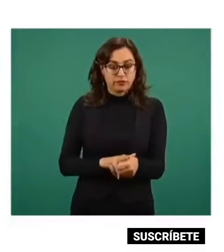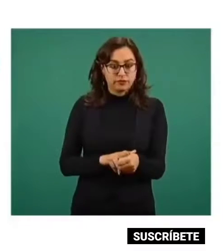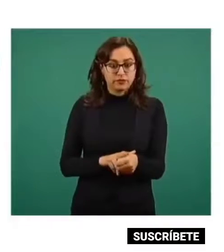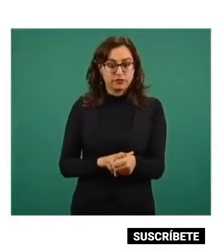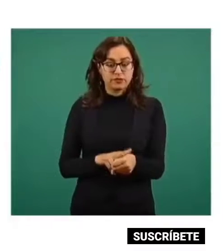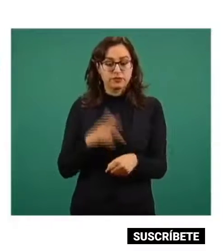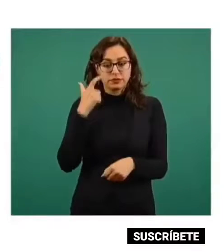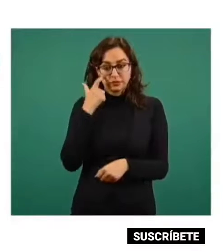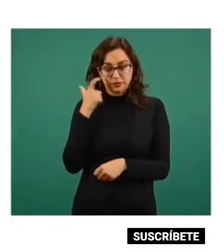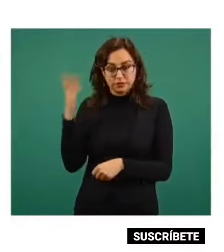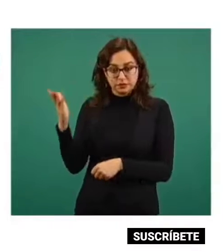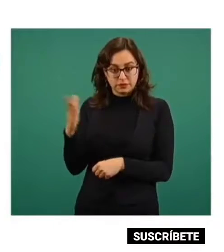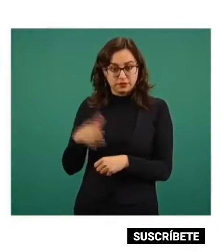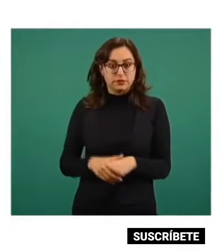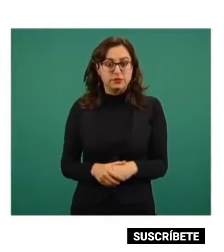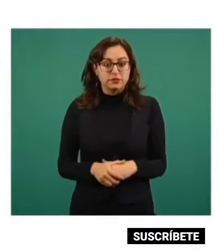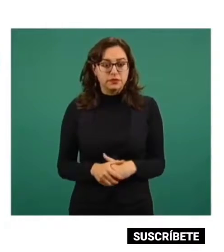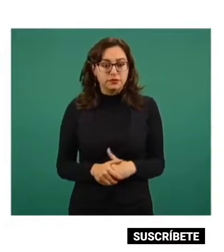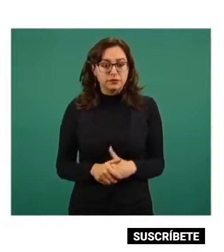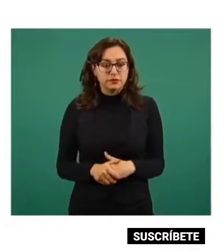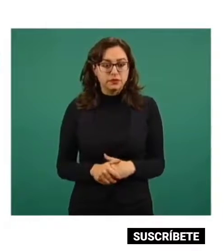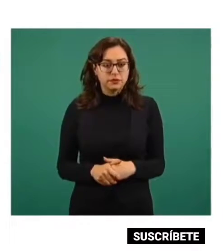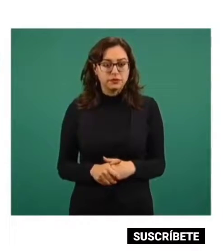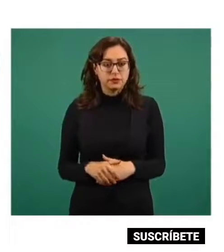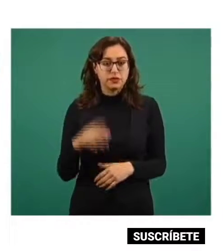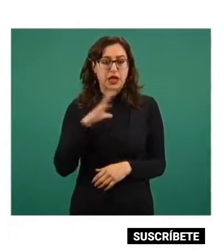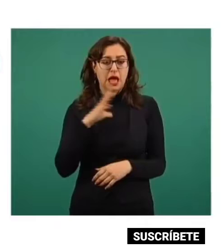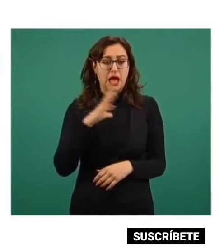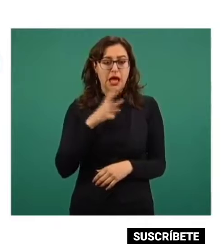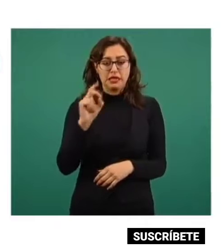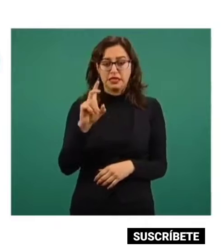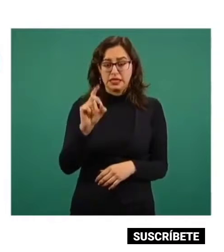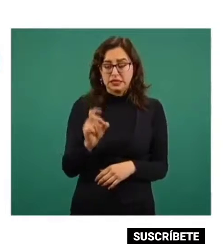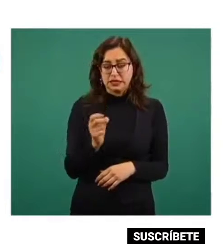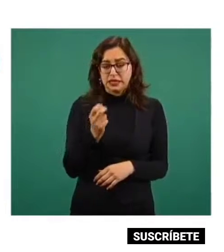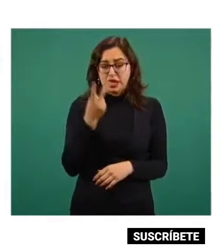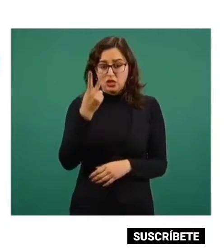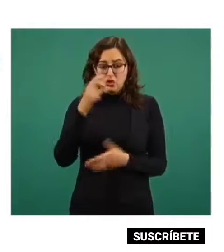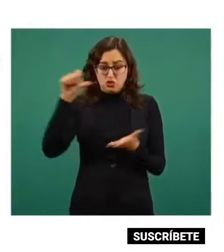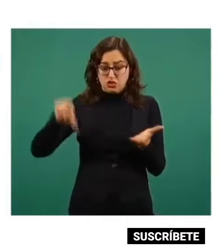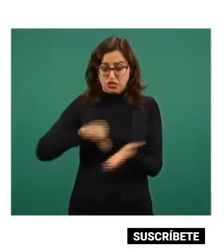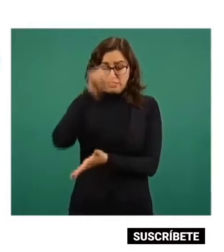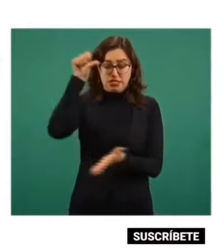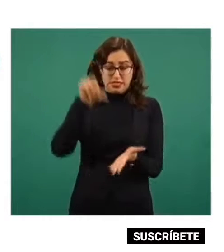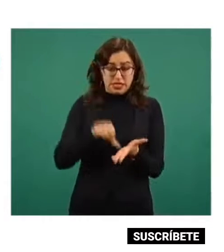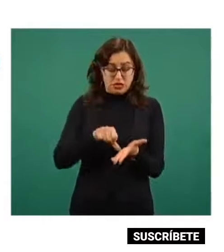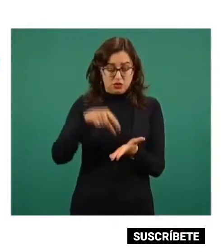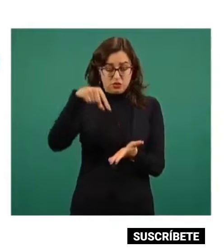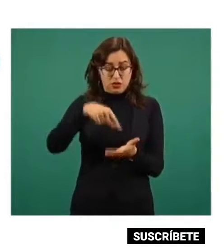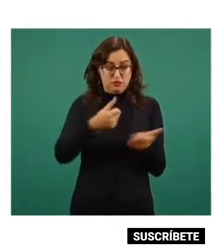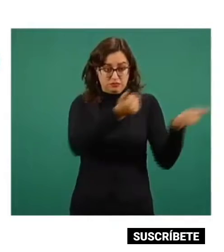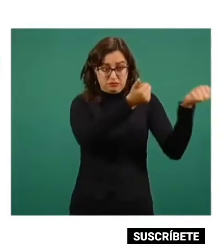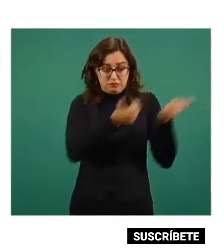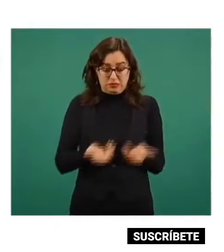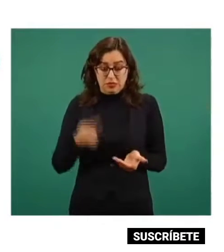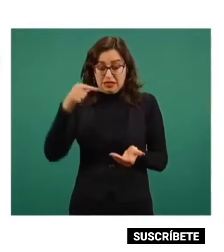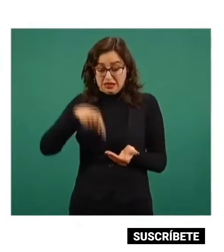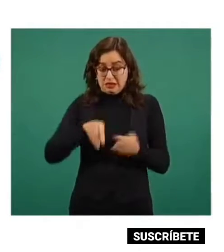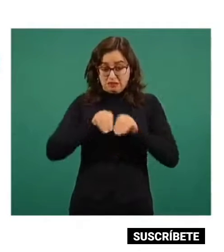Tenemos 32 centros de redistribución que corresponden a cada una de las entidades federativas.